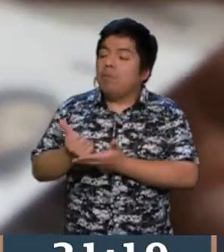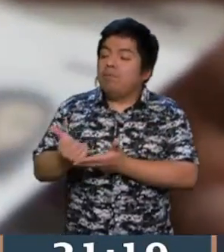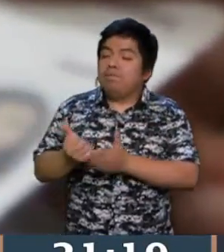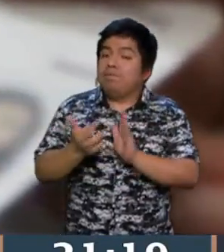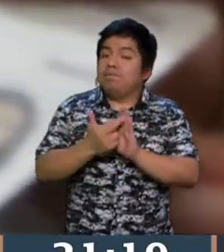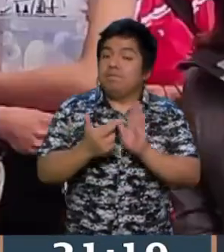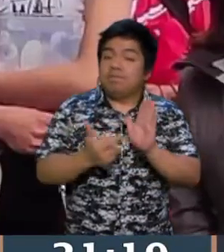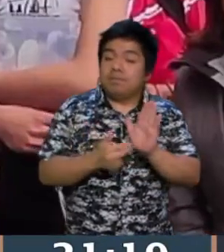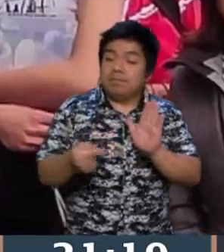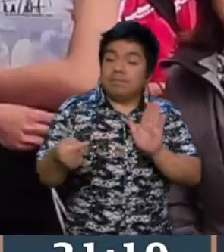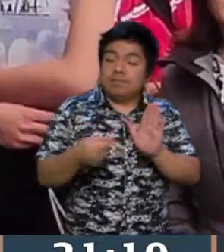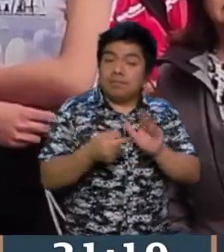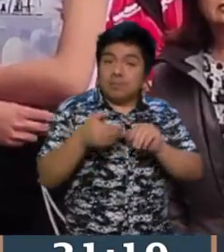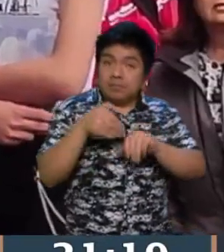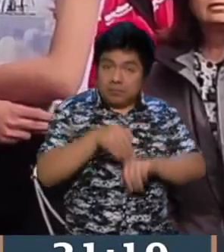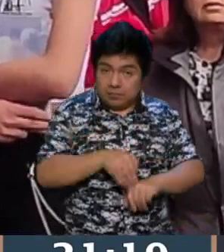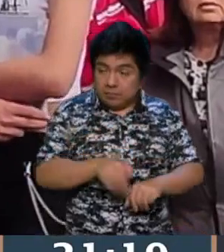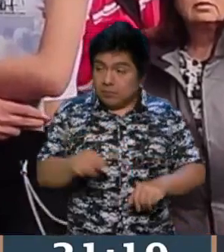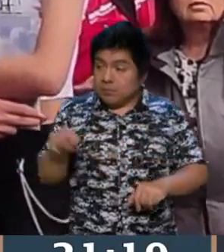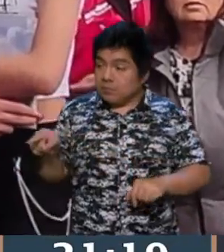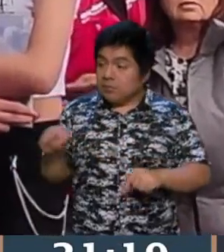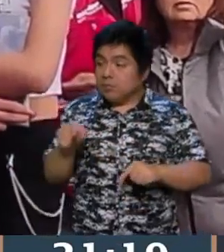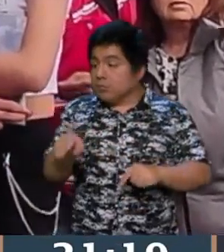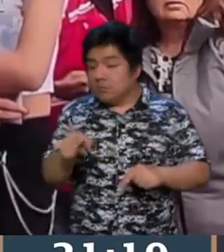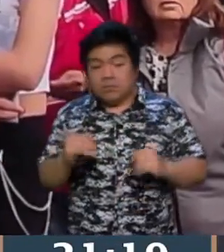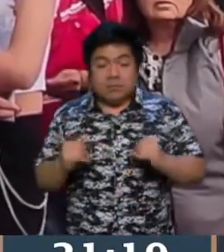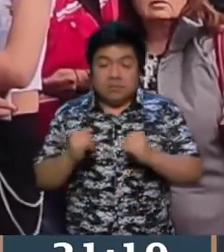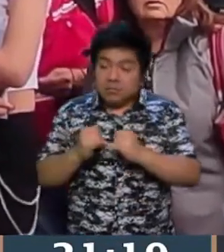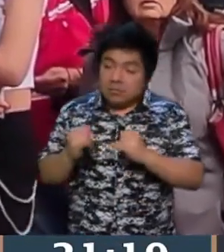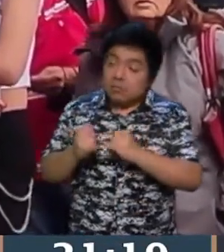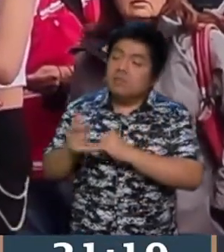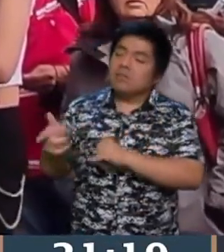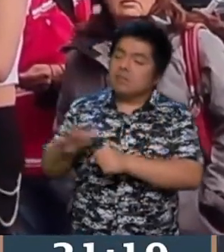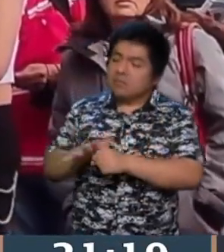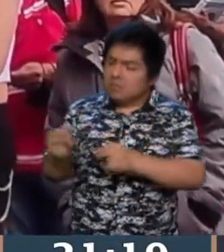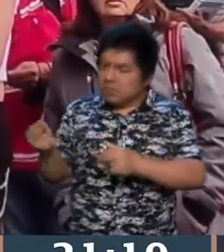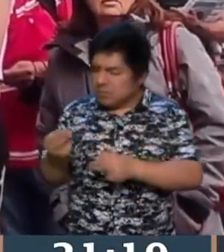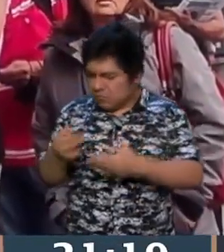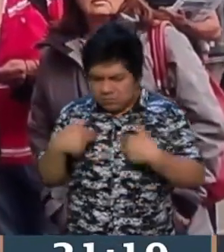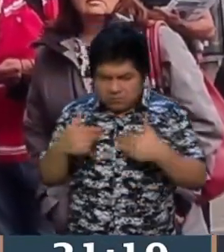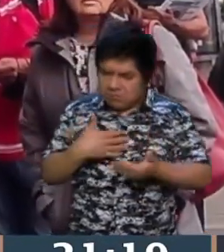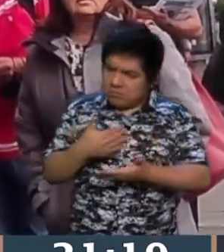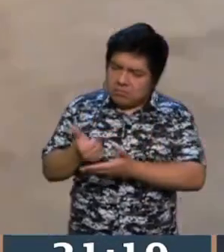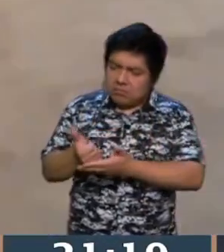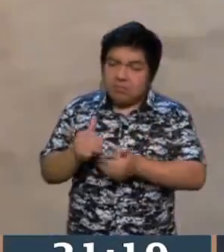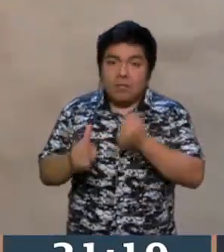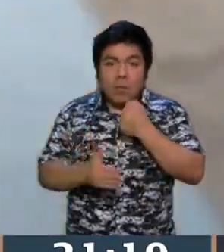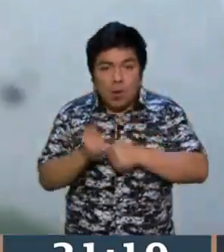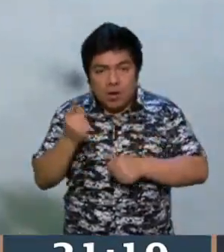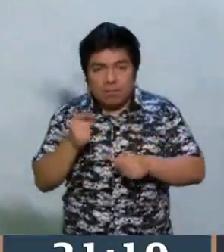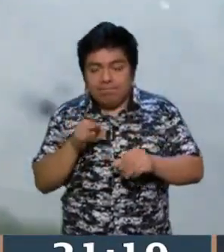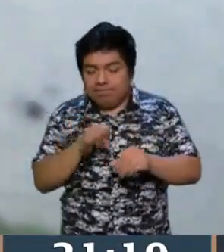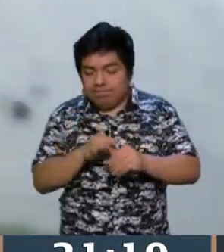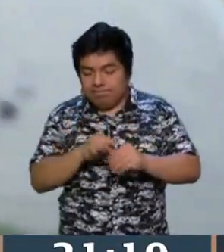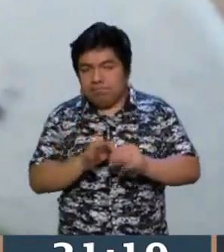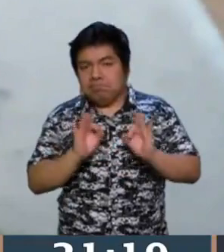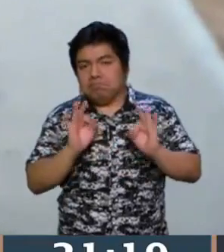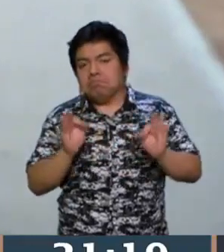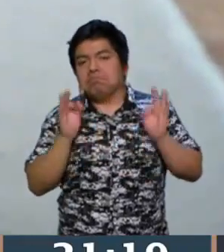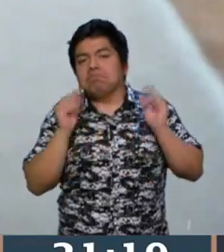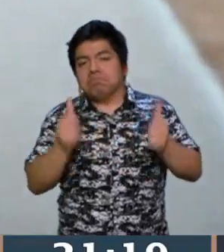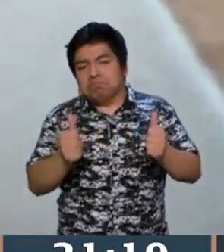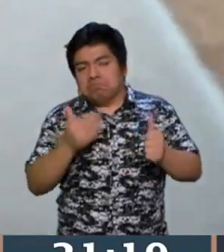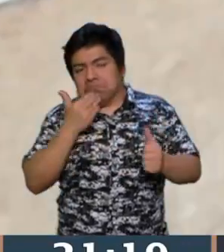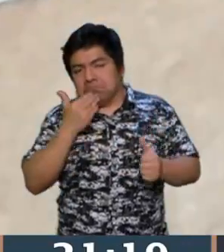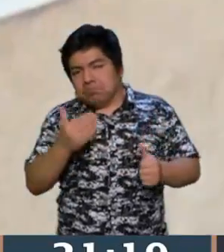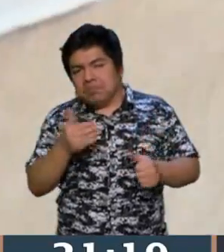las normas y de acuerdo a las necesidades de los institutos electorales para que la elección salga adecuadamente.